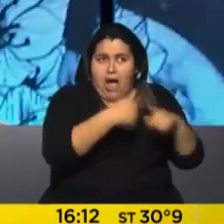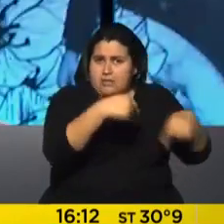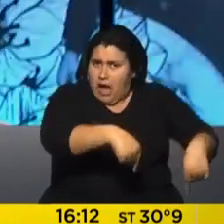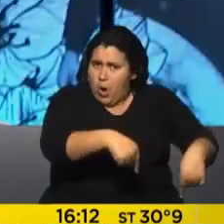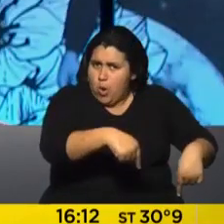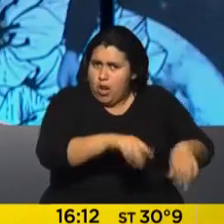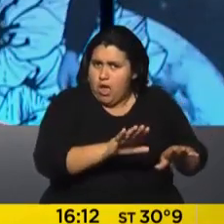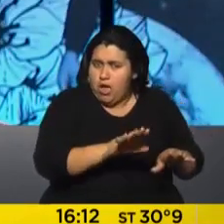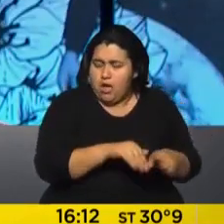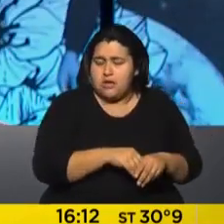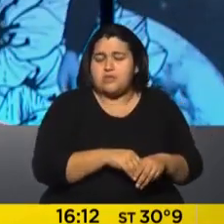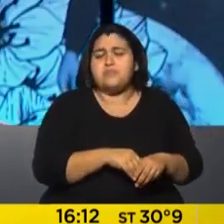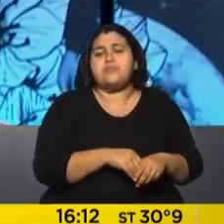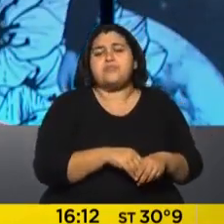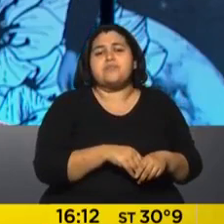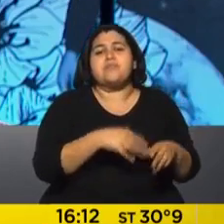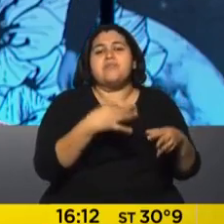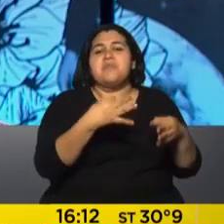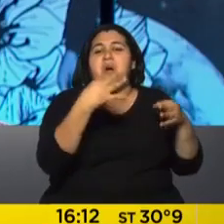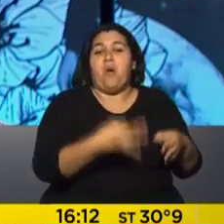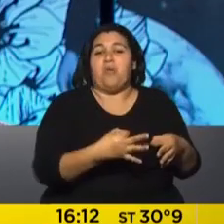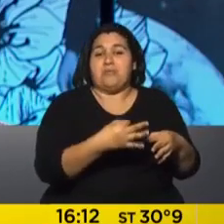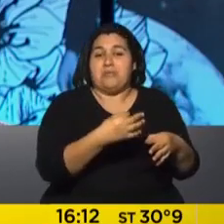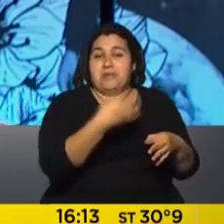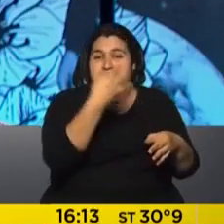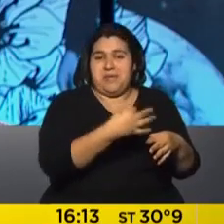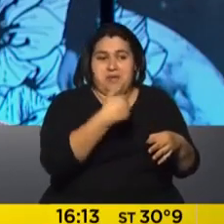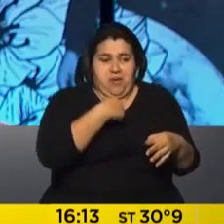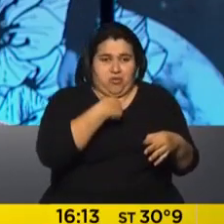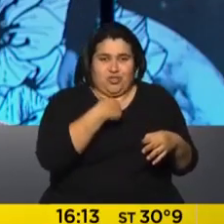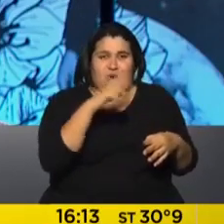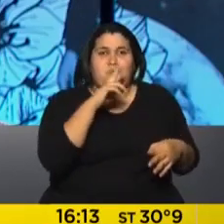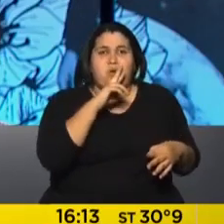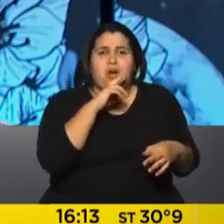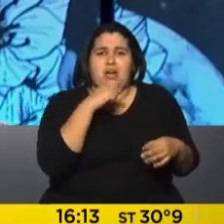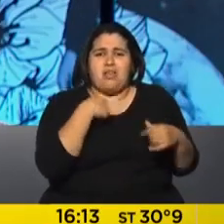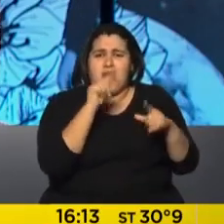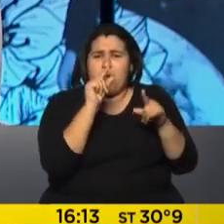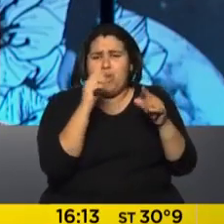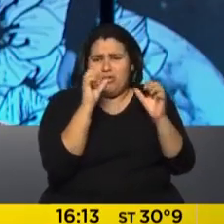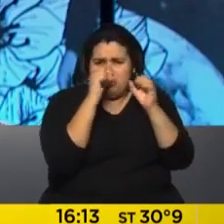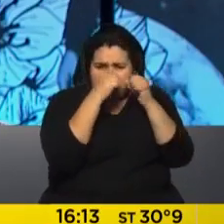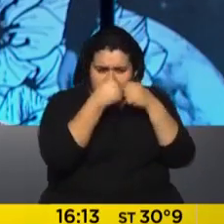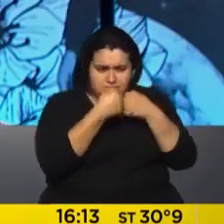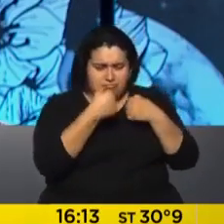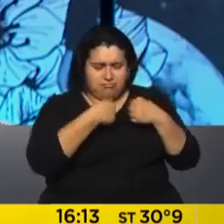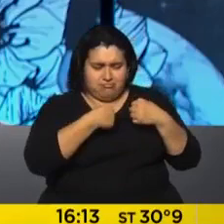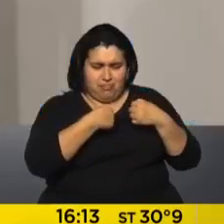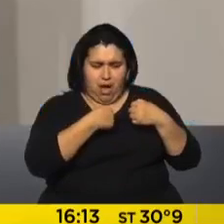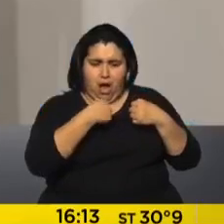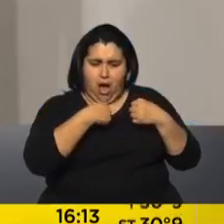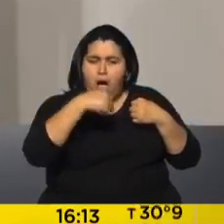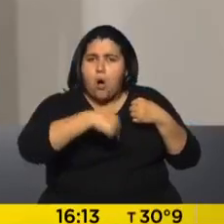Uh-huh. Lo que pasa es que se topó con una mujer que estaba escondida en mí. Hola, estoy acá y tengo que ser